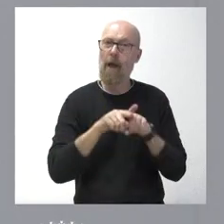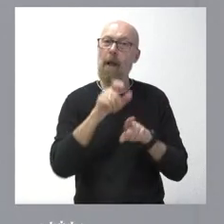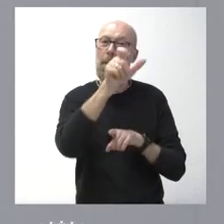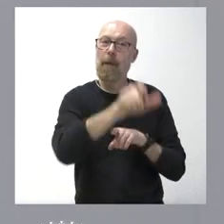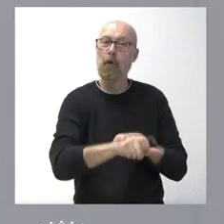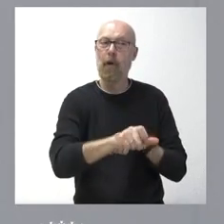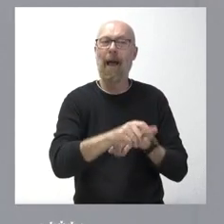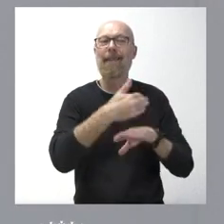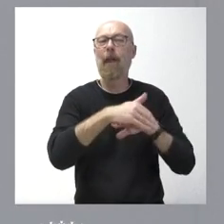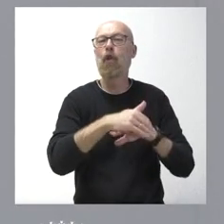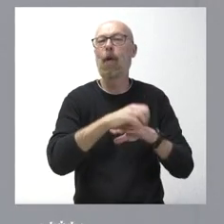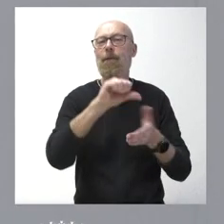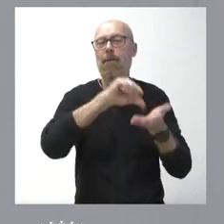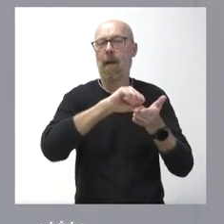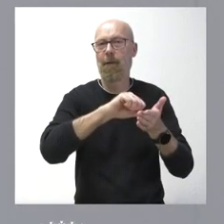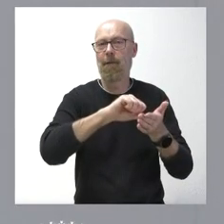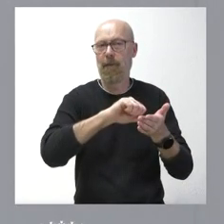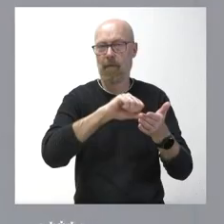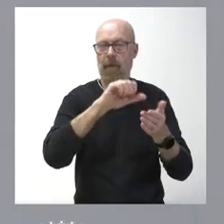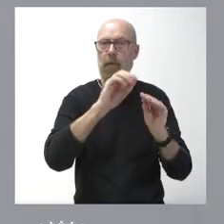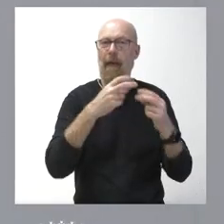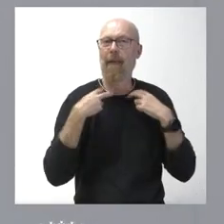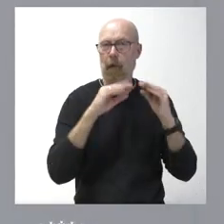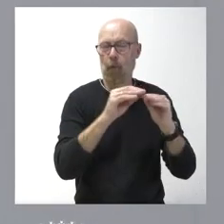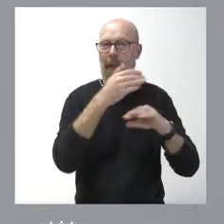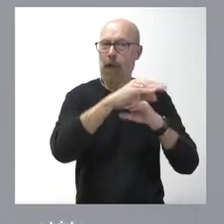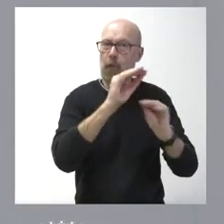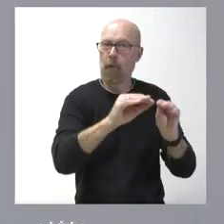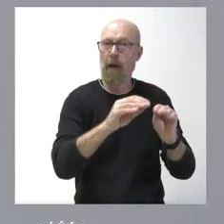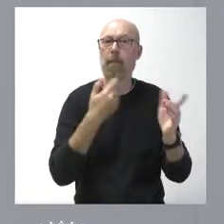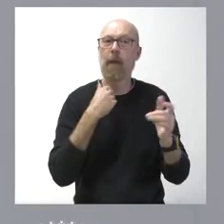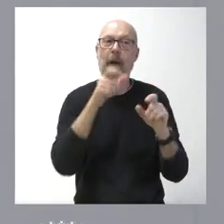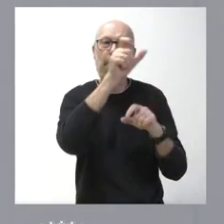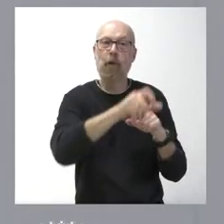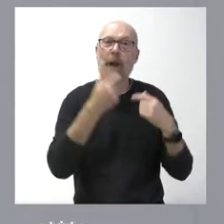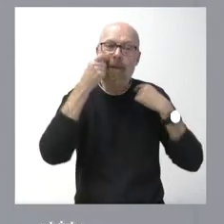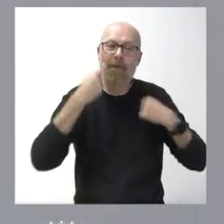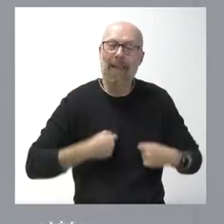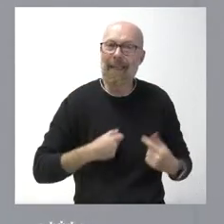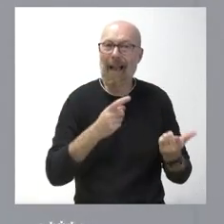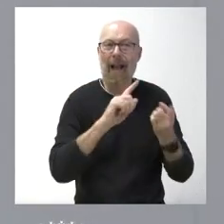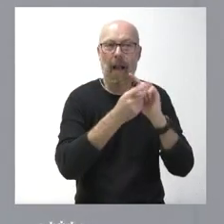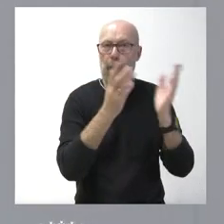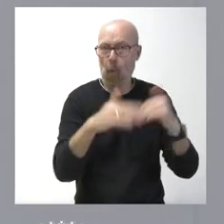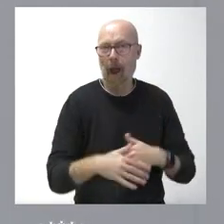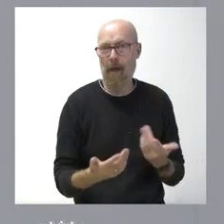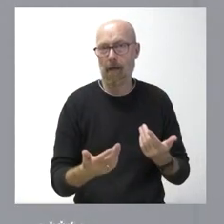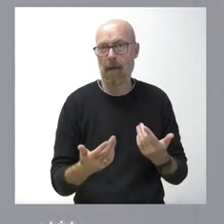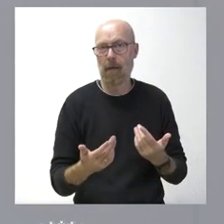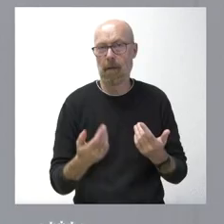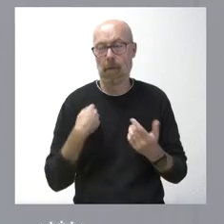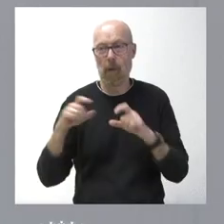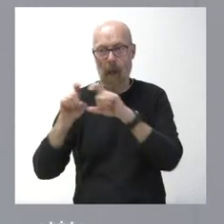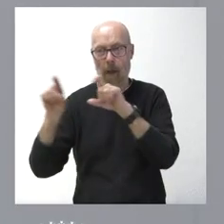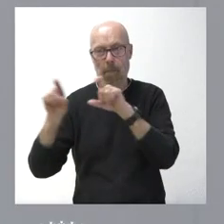fiscal y no hay ningún cambio de ninguna persona física como por otra parte se ha señalado expresamente por parte de la empresa